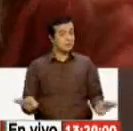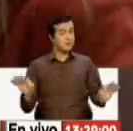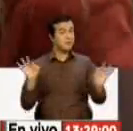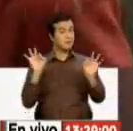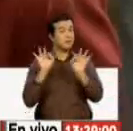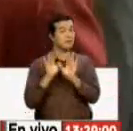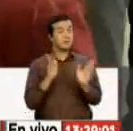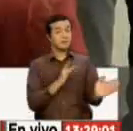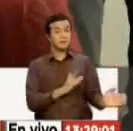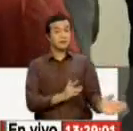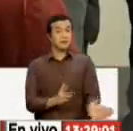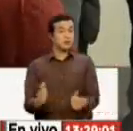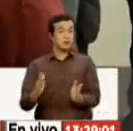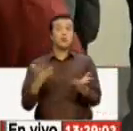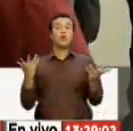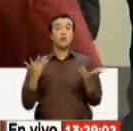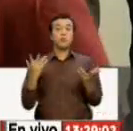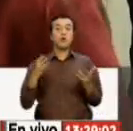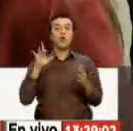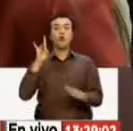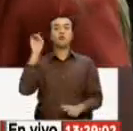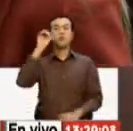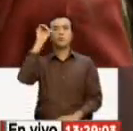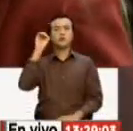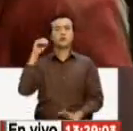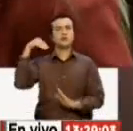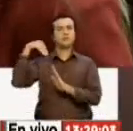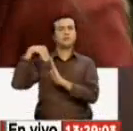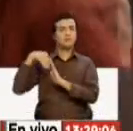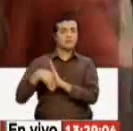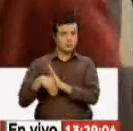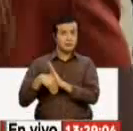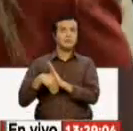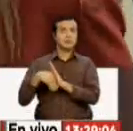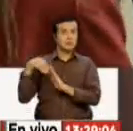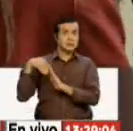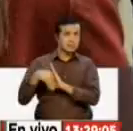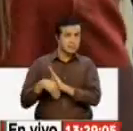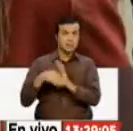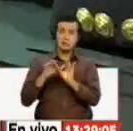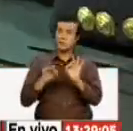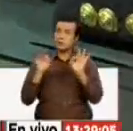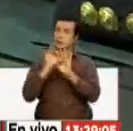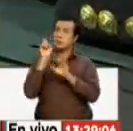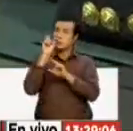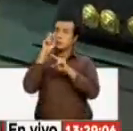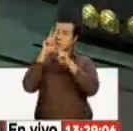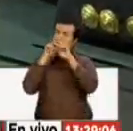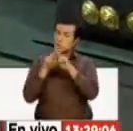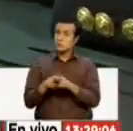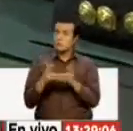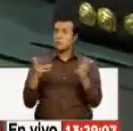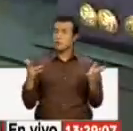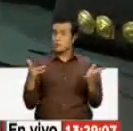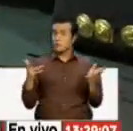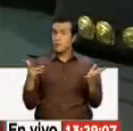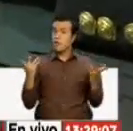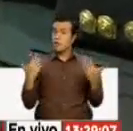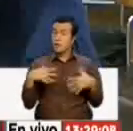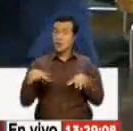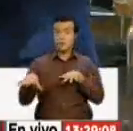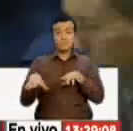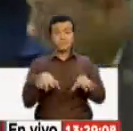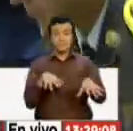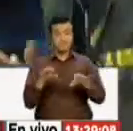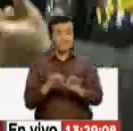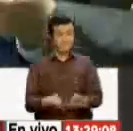provocó una contracción de 8 puntos en un sector tan importante, sin duda merece la revisión. Vicuña señaló además que a través de acciones